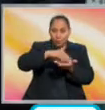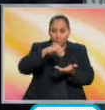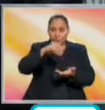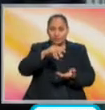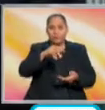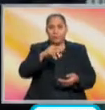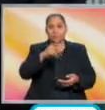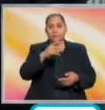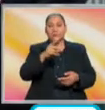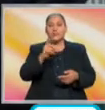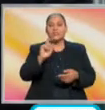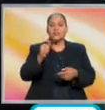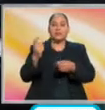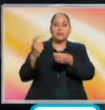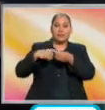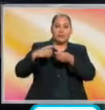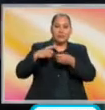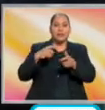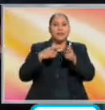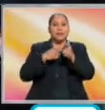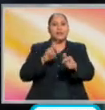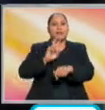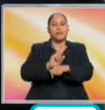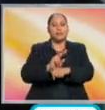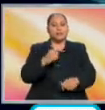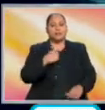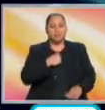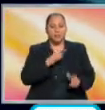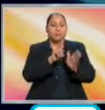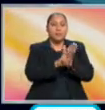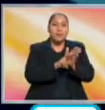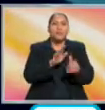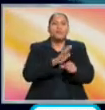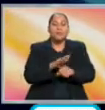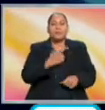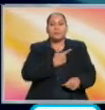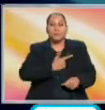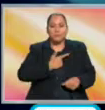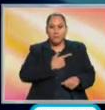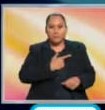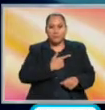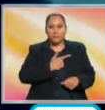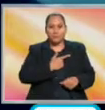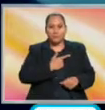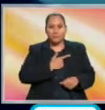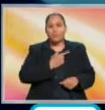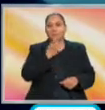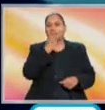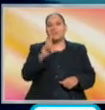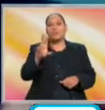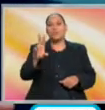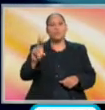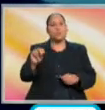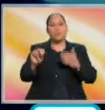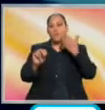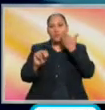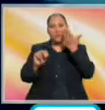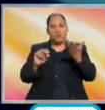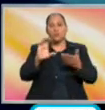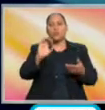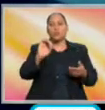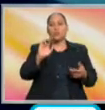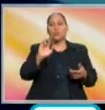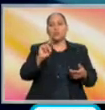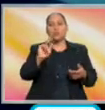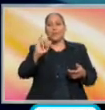dando ese seguimiento de todas las actividades que hacemos, de qué videos vemos. Entonces podemos decir que no queremos cookies, ¿no?